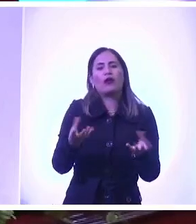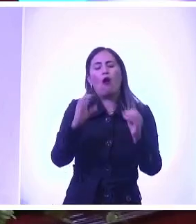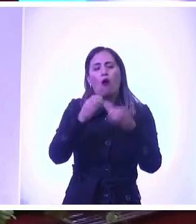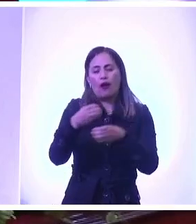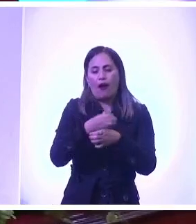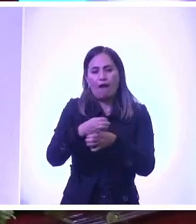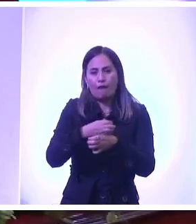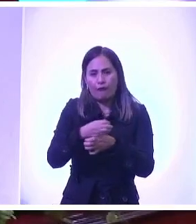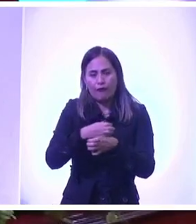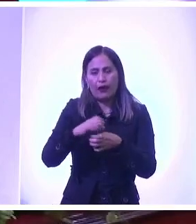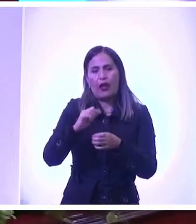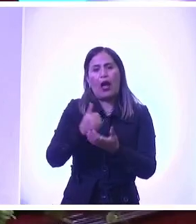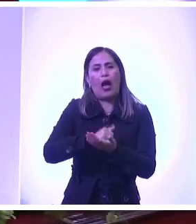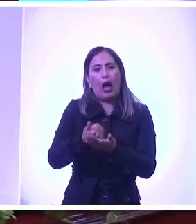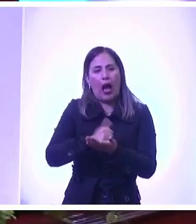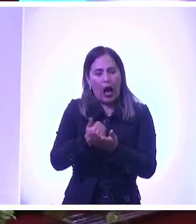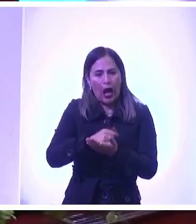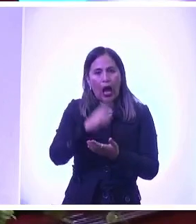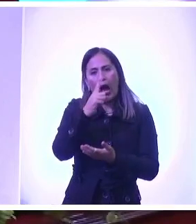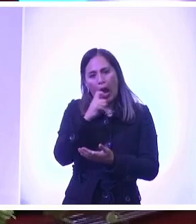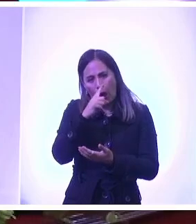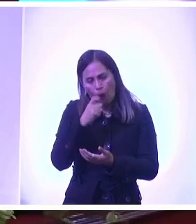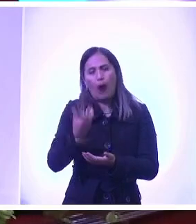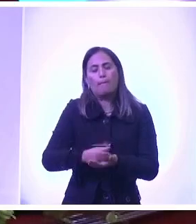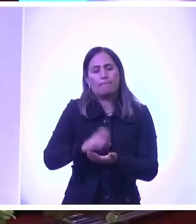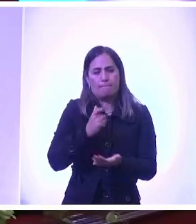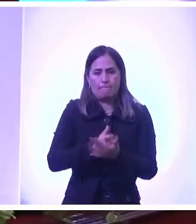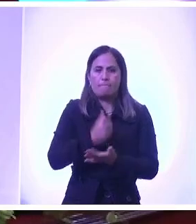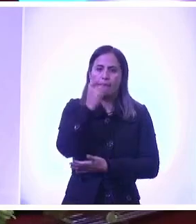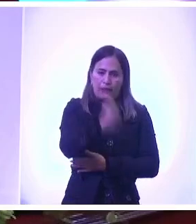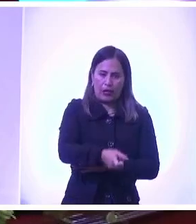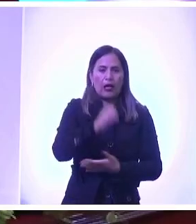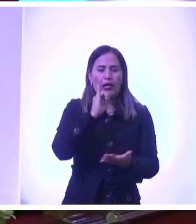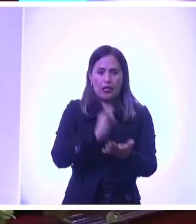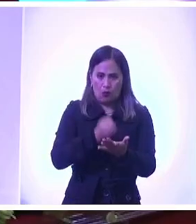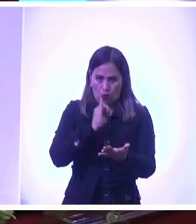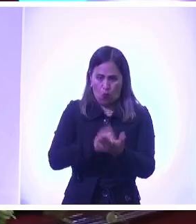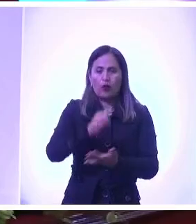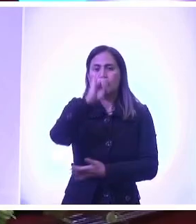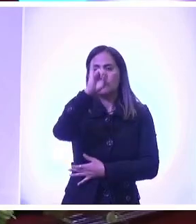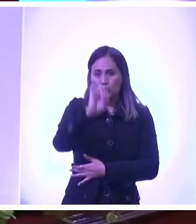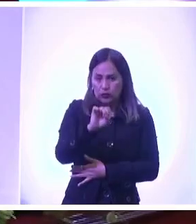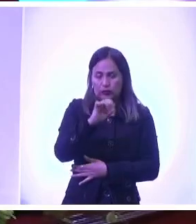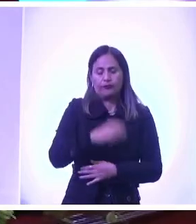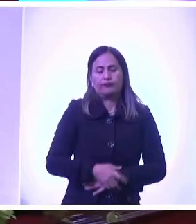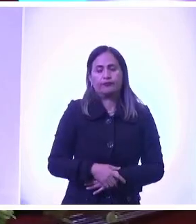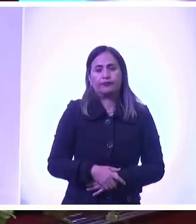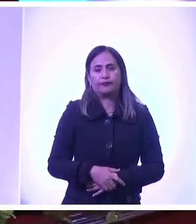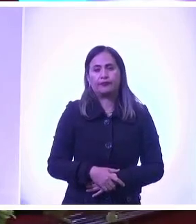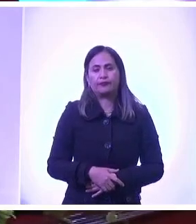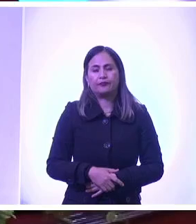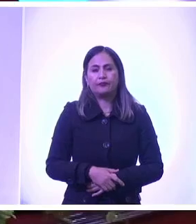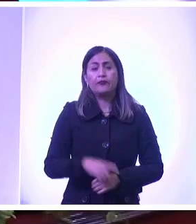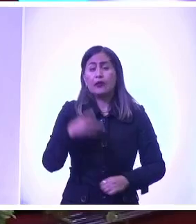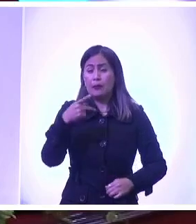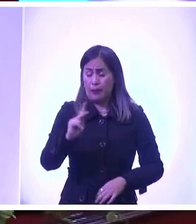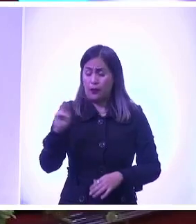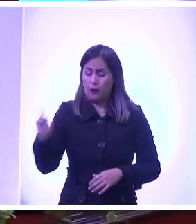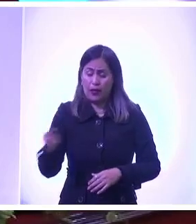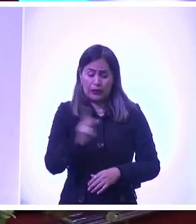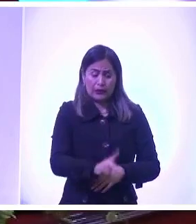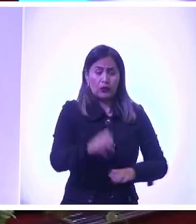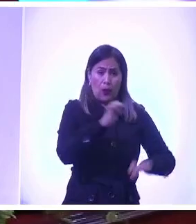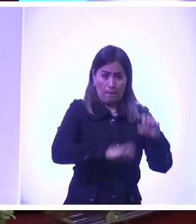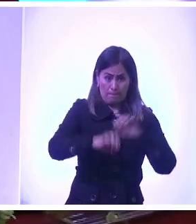café una botella de estamos pagando impuestos no Pero eso no quiere decir que lo estamos haciendo de la manera de una empresa que